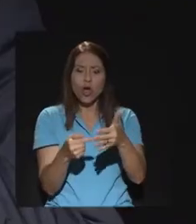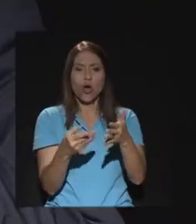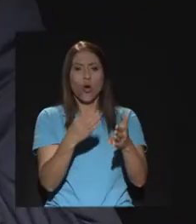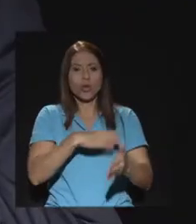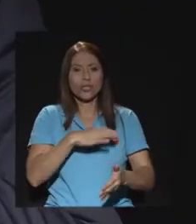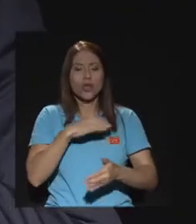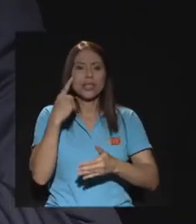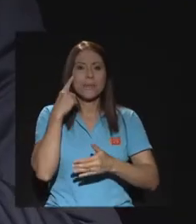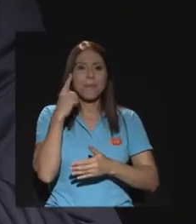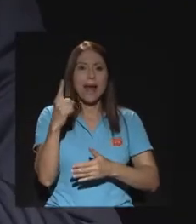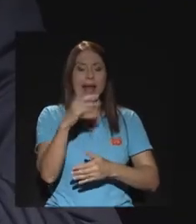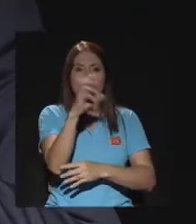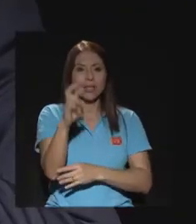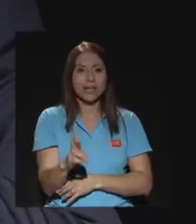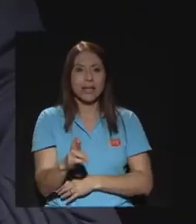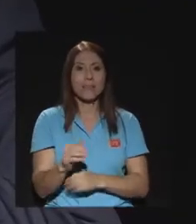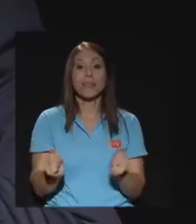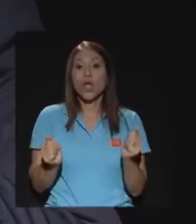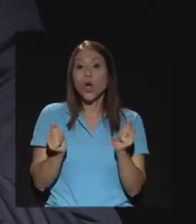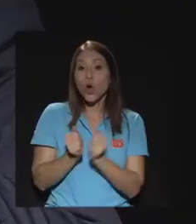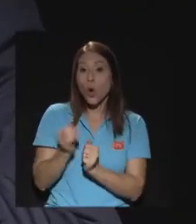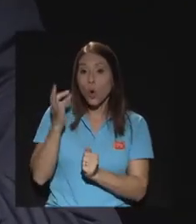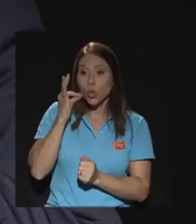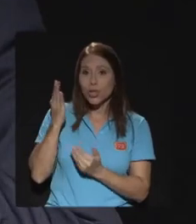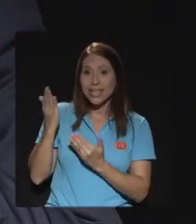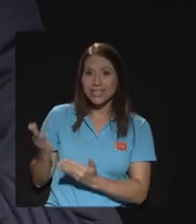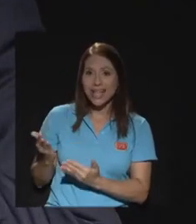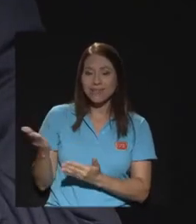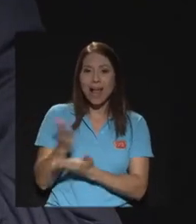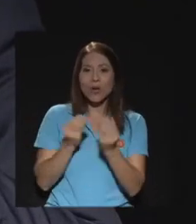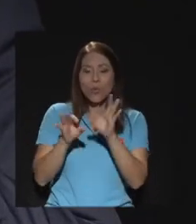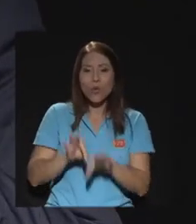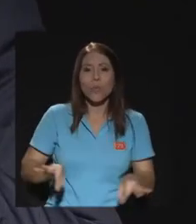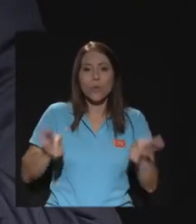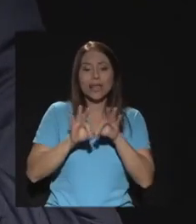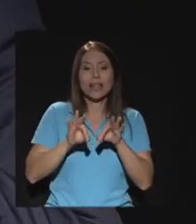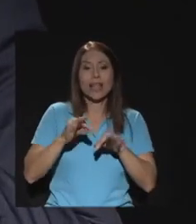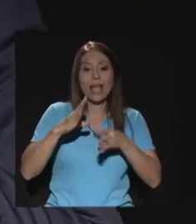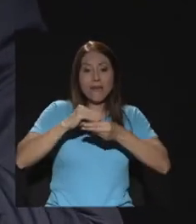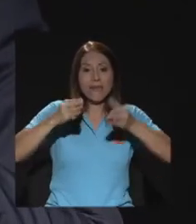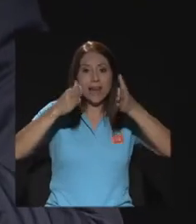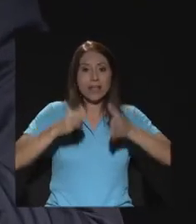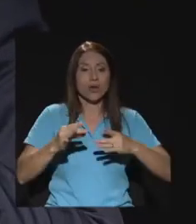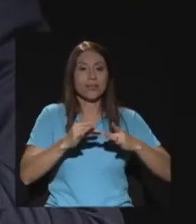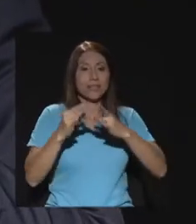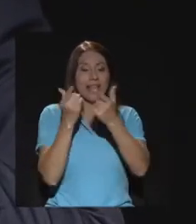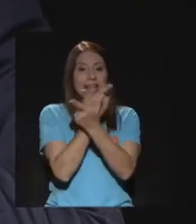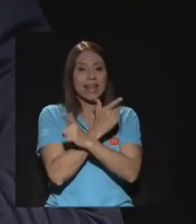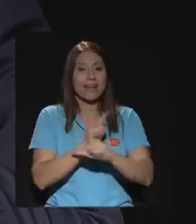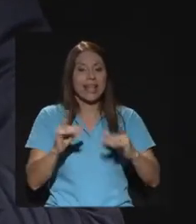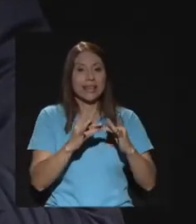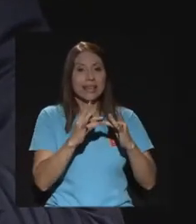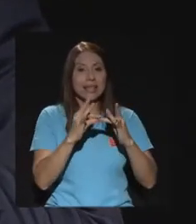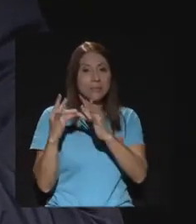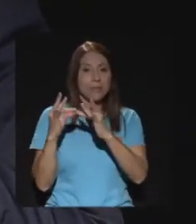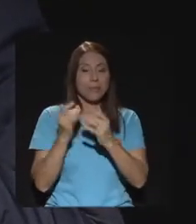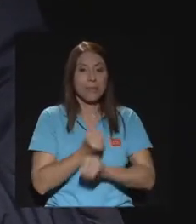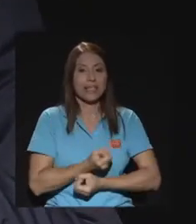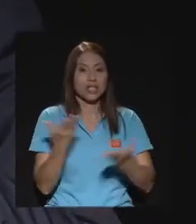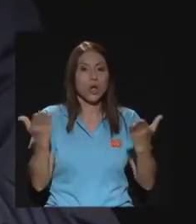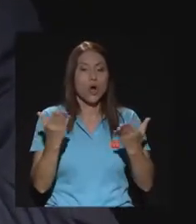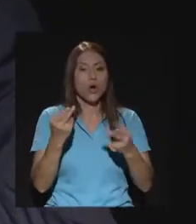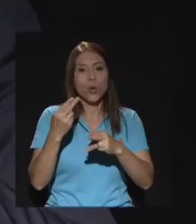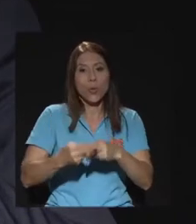doña Giselle estamos retomando algo muy importante. Edison Lanza, relator especial de la libertad de expresión, dice que